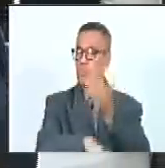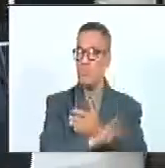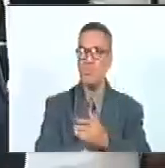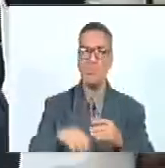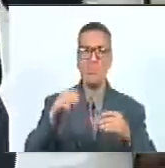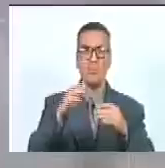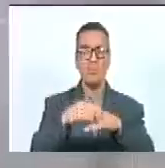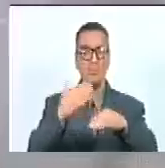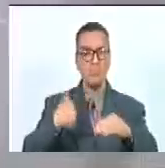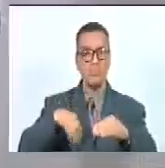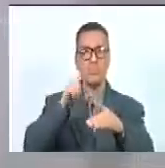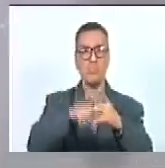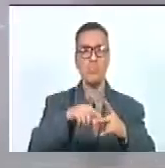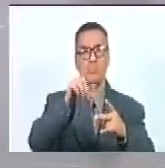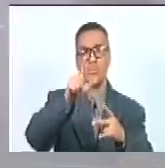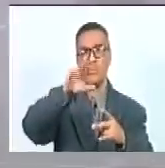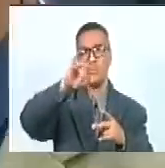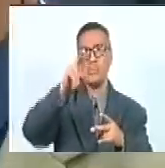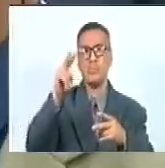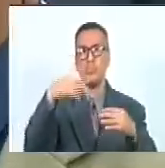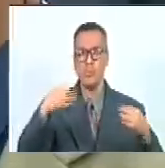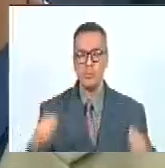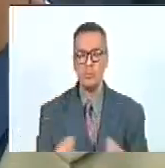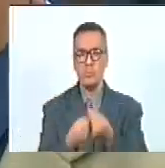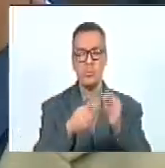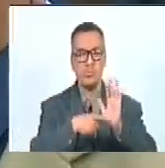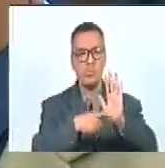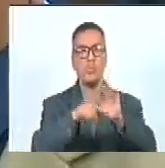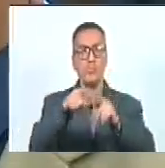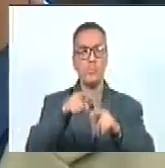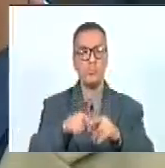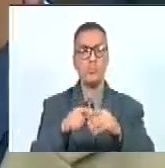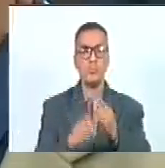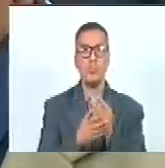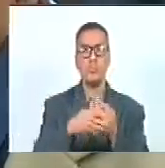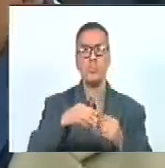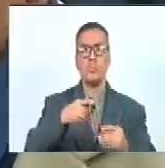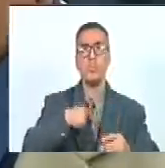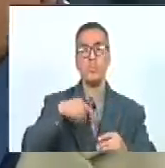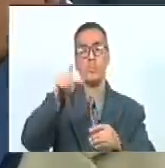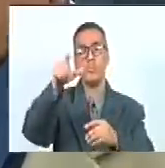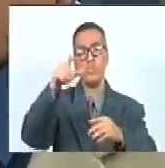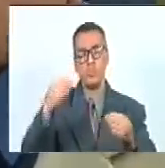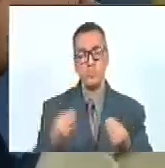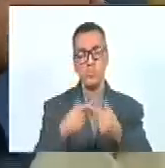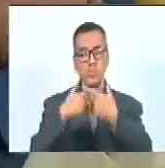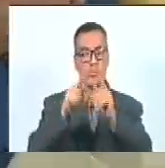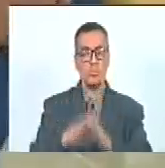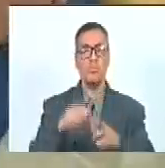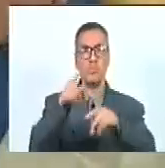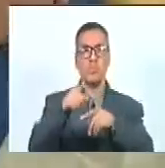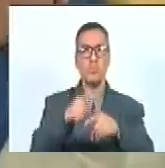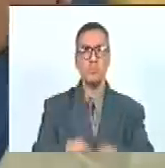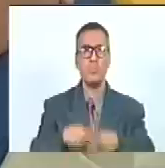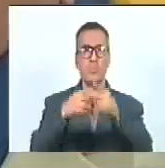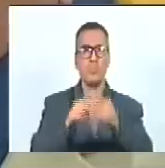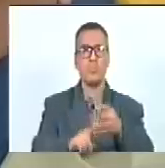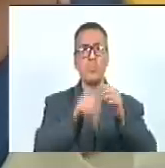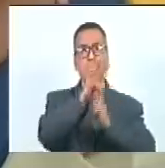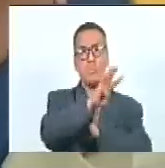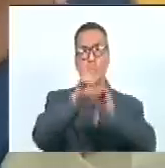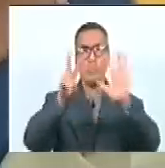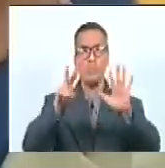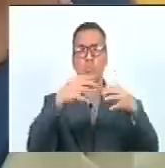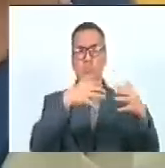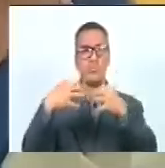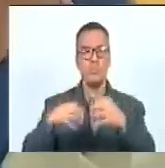dorado, se fue al Líbano a luchar junto al Frente Palestino de Liberación Nacional, a tomar su AK-47 y